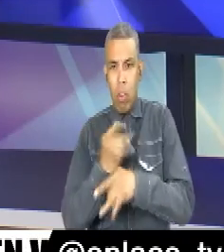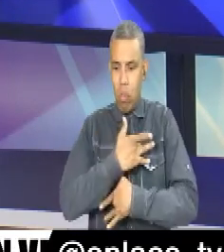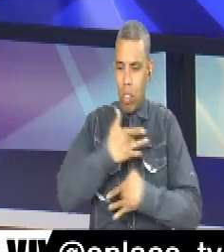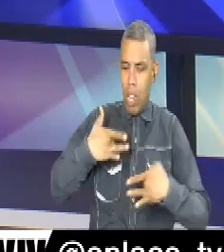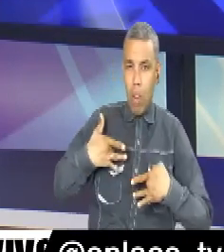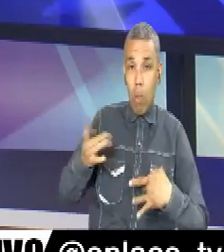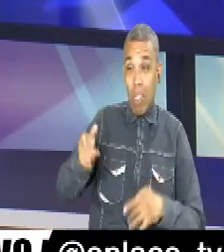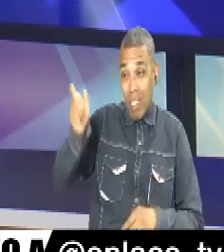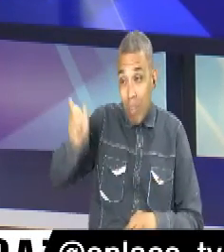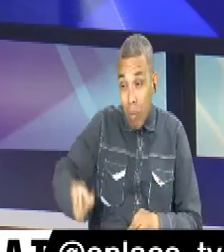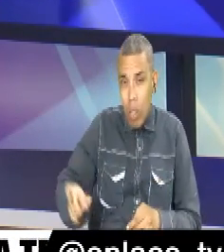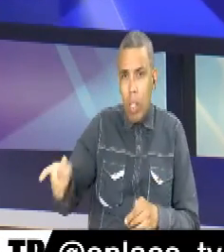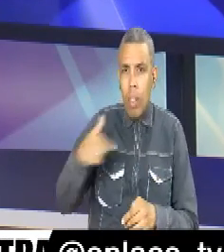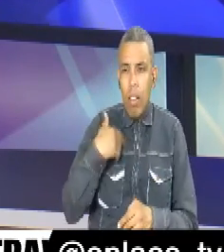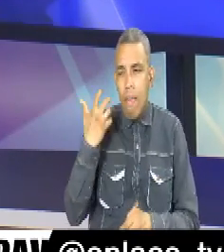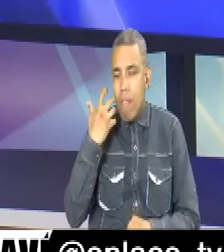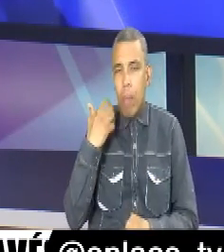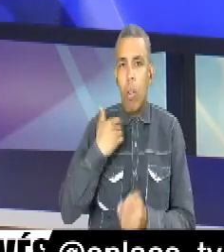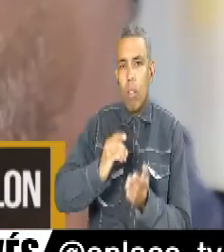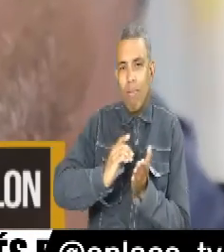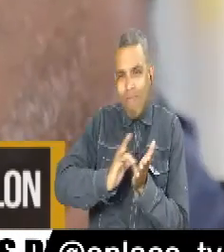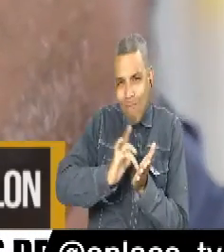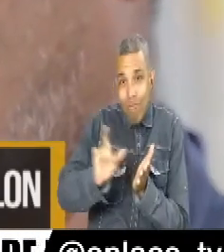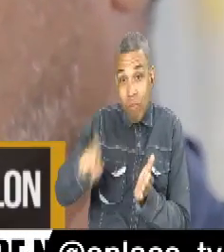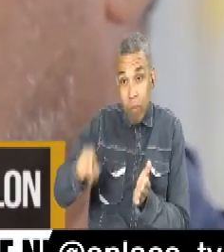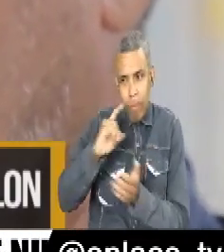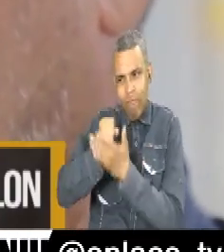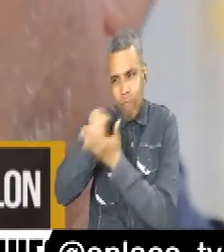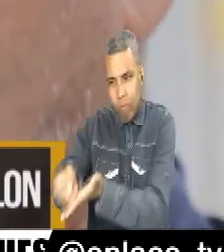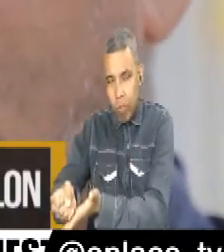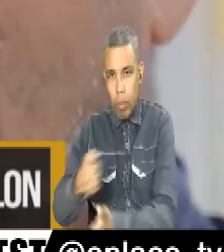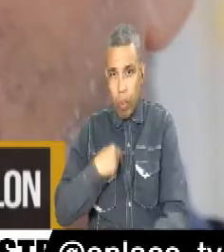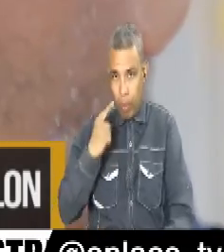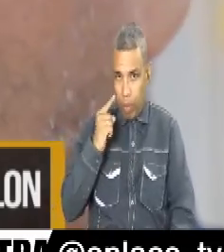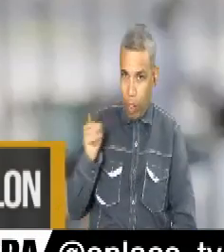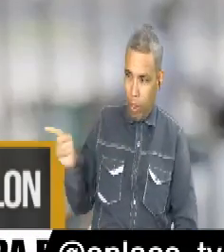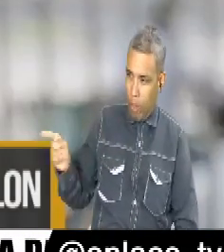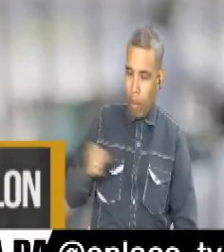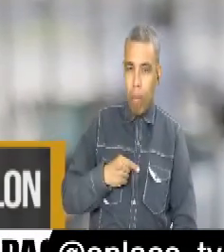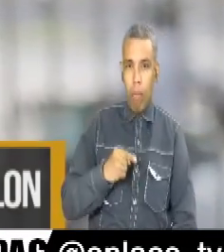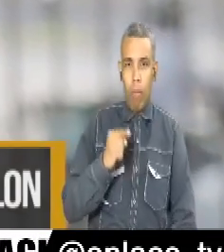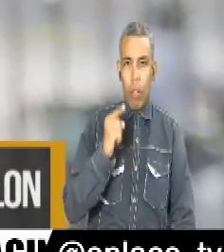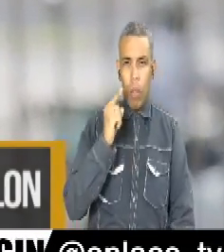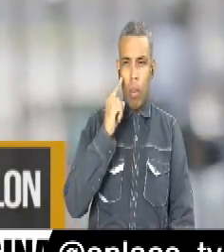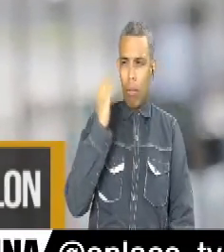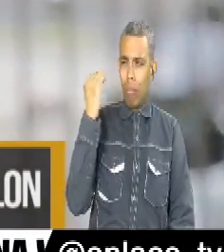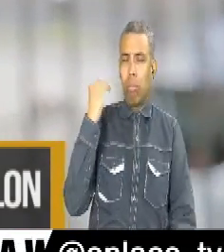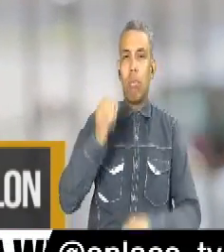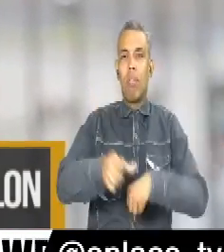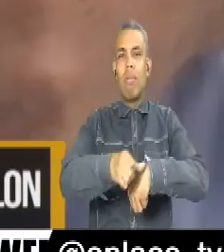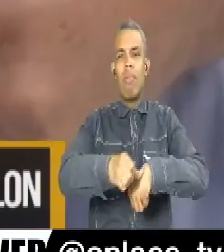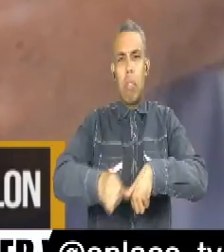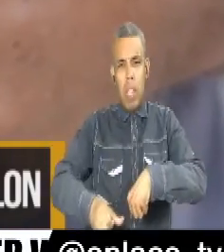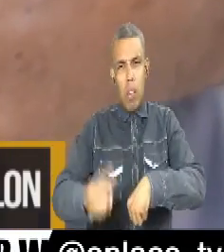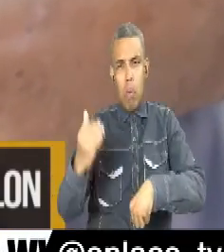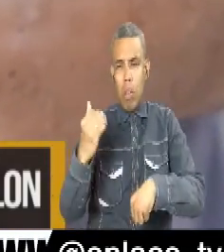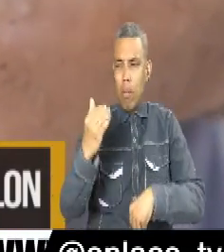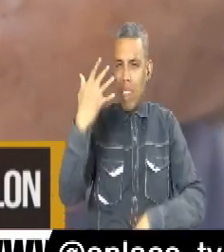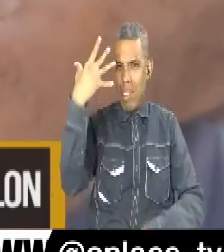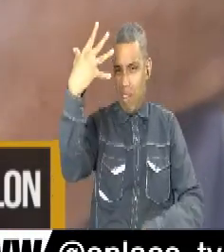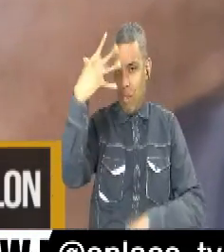atención médica urgente. A Ovidio de Jesús Jaramillo Gómez le realizaron 5 cirugías en menos de